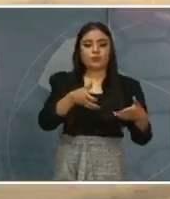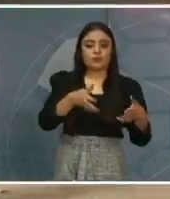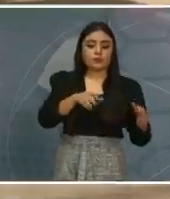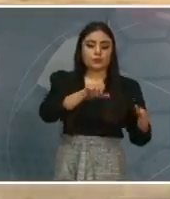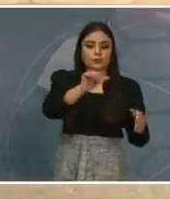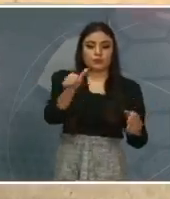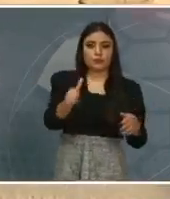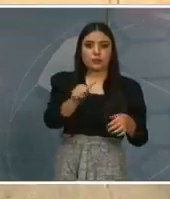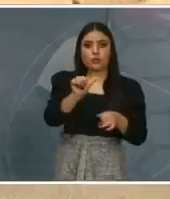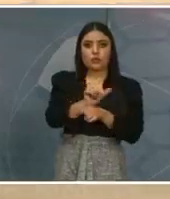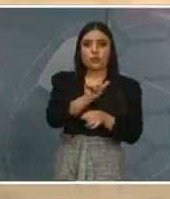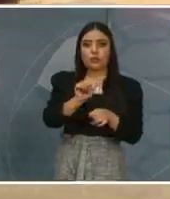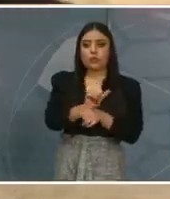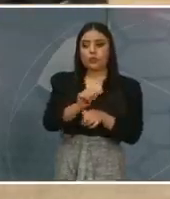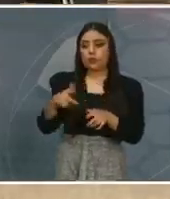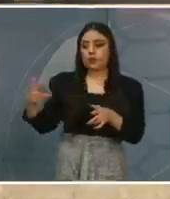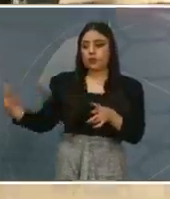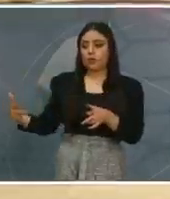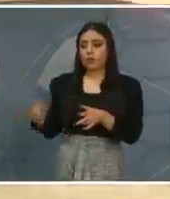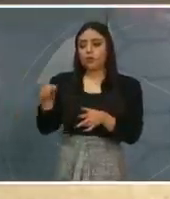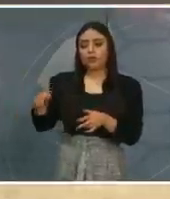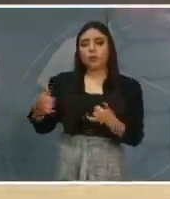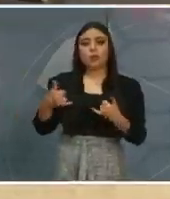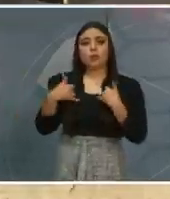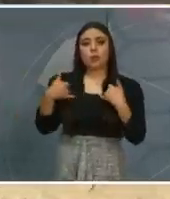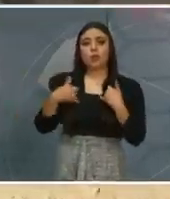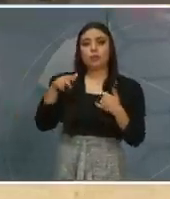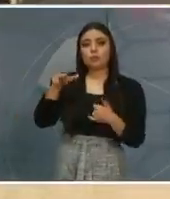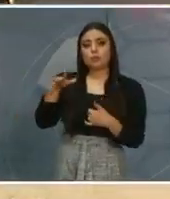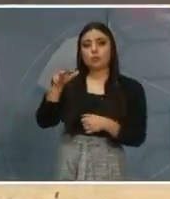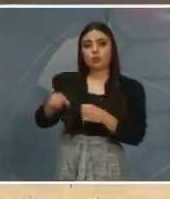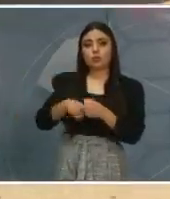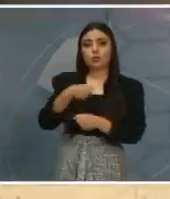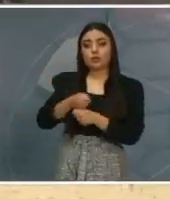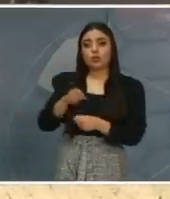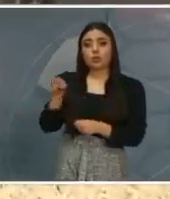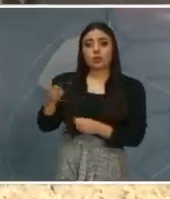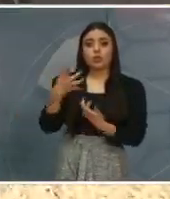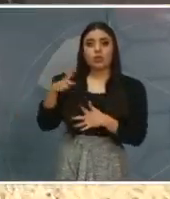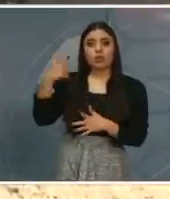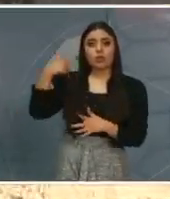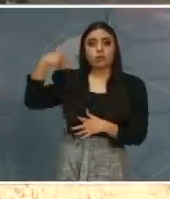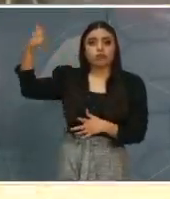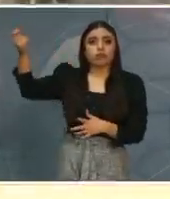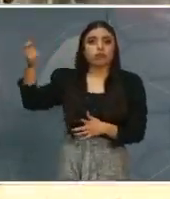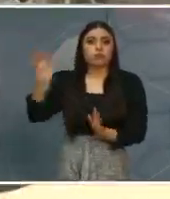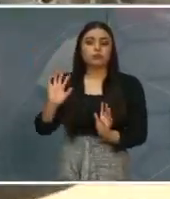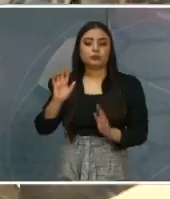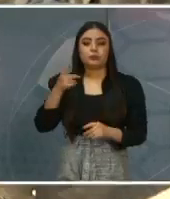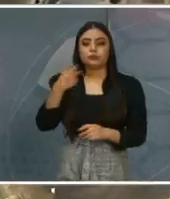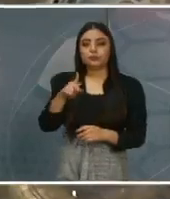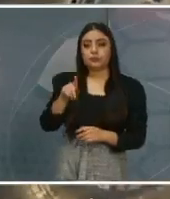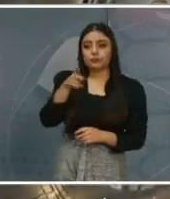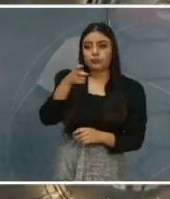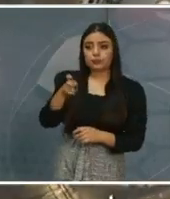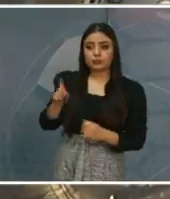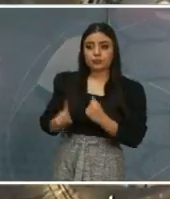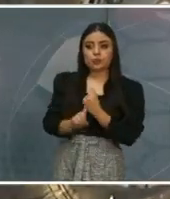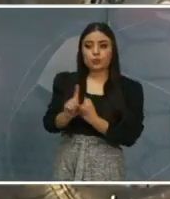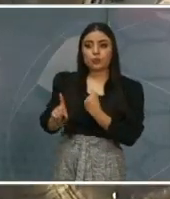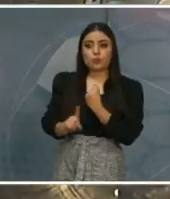conducido por un joven de 18 años de edad y el cual ya se retiró del lugar. Sin embargo, esta problemática, Ángel, bueno, pues